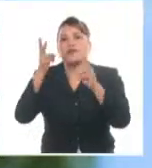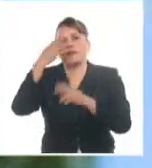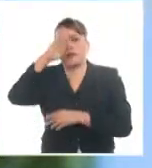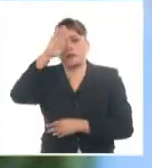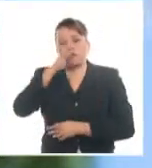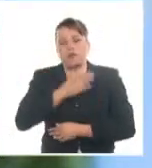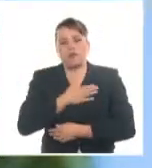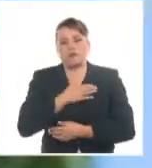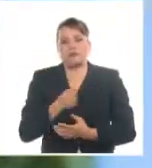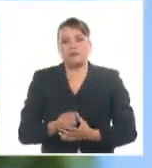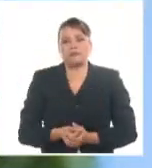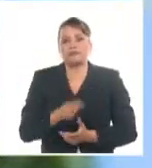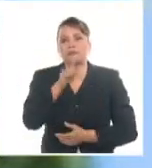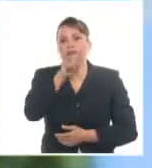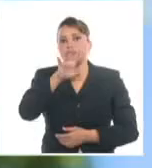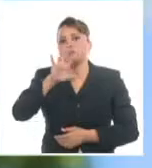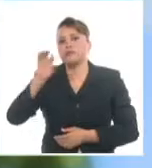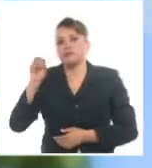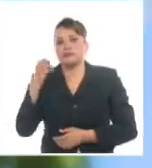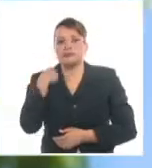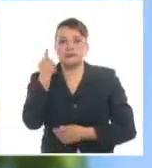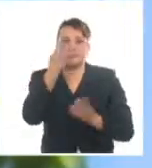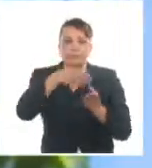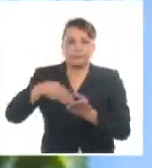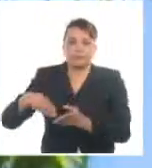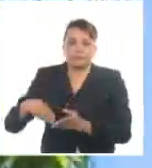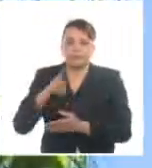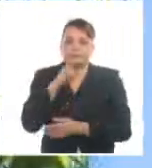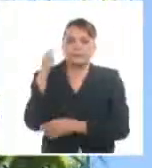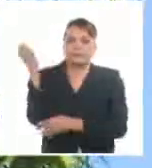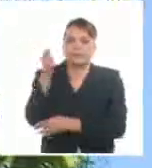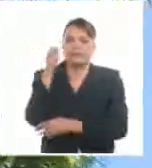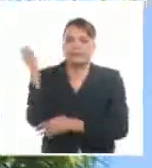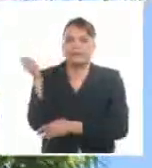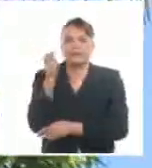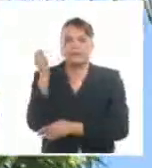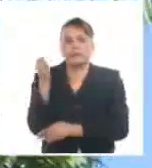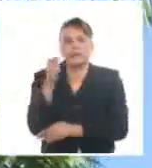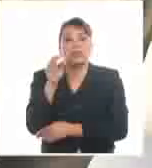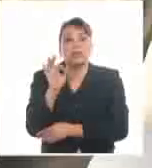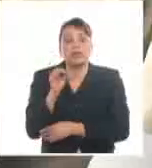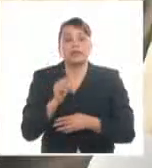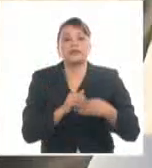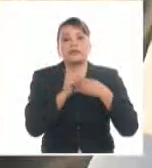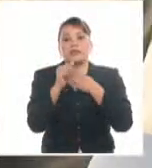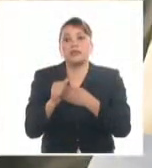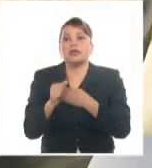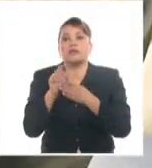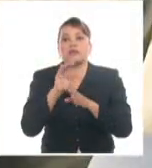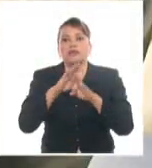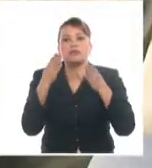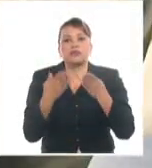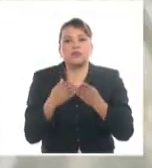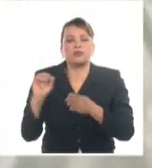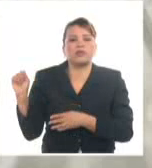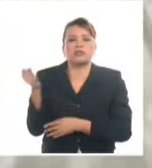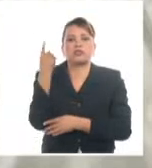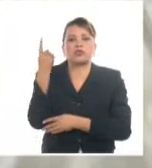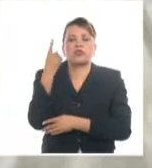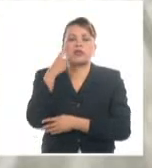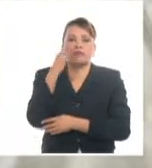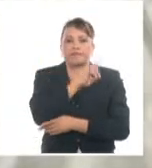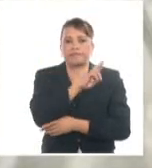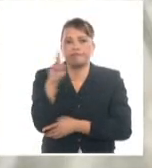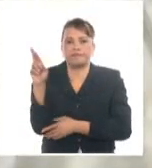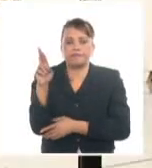A 150 años de la caída en combate de Carlos Manuel de Céspedes, guiado por el precepto de una sola revolución,